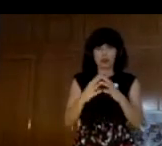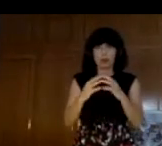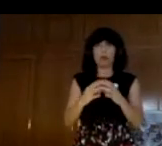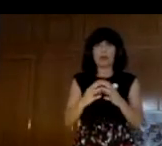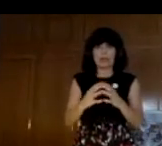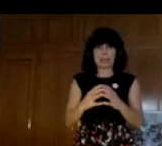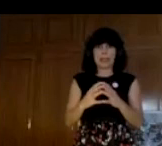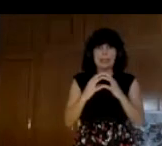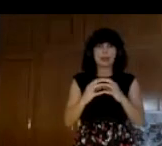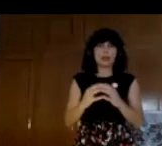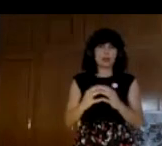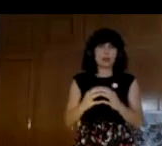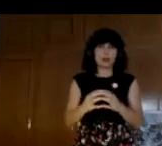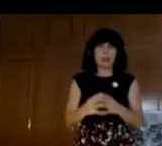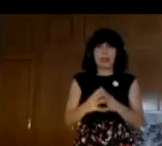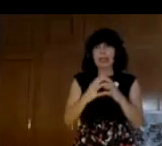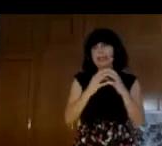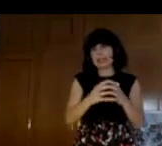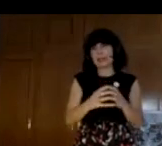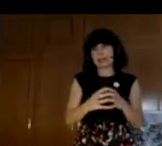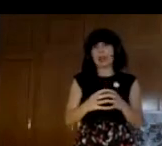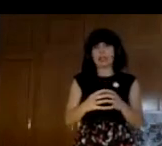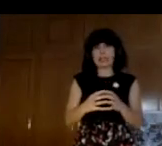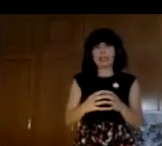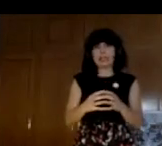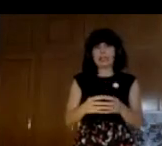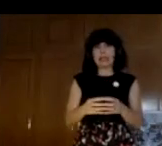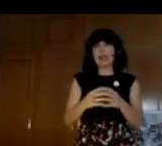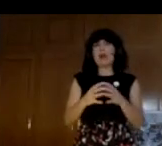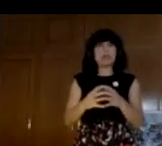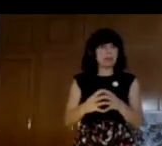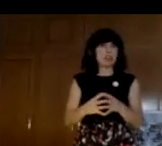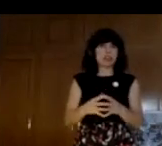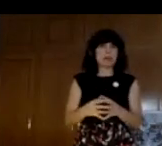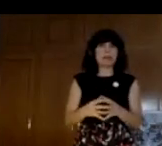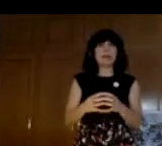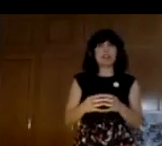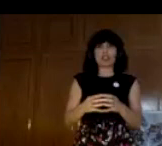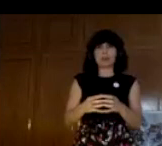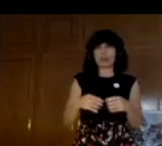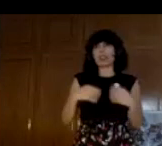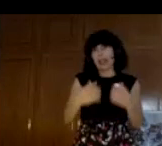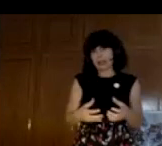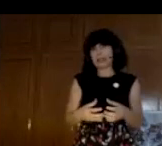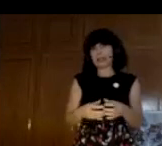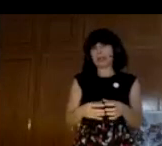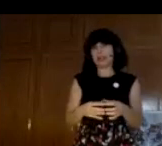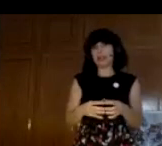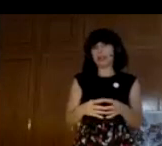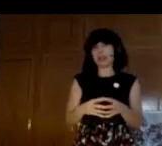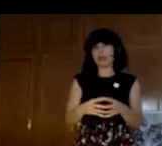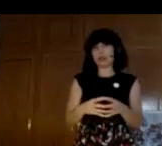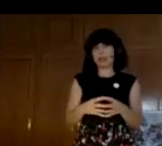sus volúmenes de consumo desde que empezó la crisis. lo habéis visto seguramente muchos de vosotros, habéis